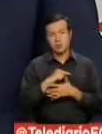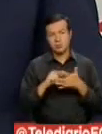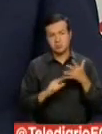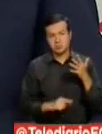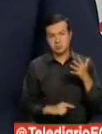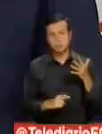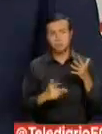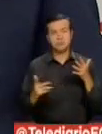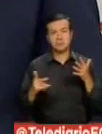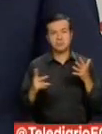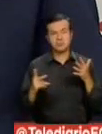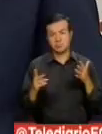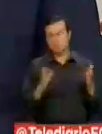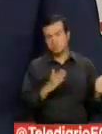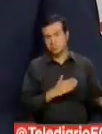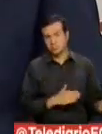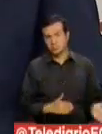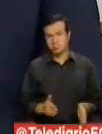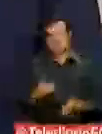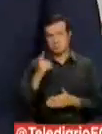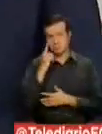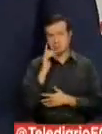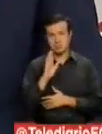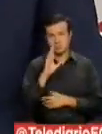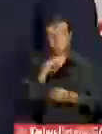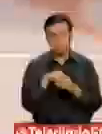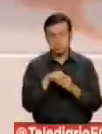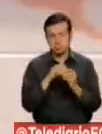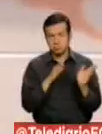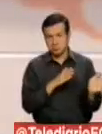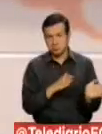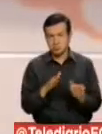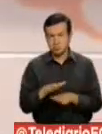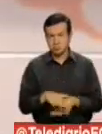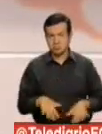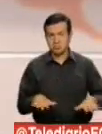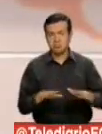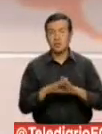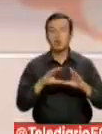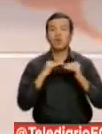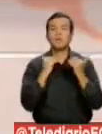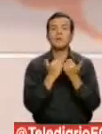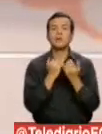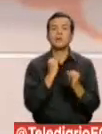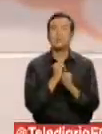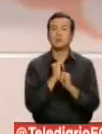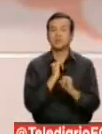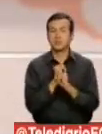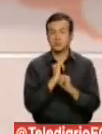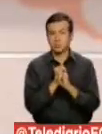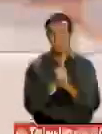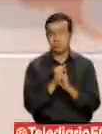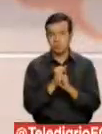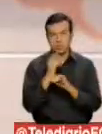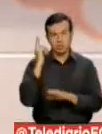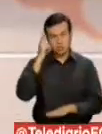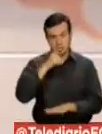considera debieron haber sido parte de una citación y no lo fueron. Bueno, el Comité Interinstitucional, por